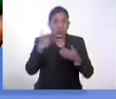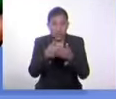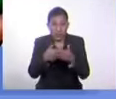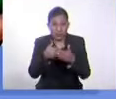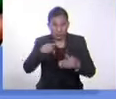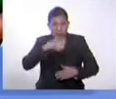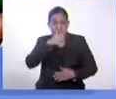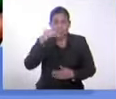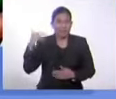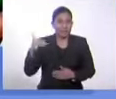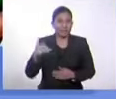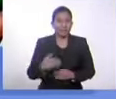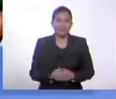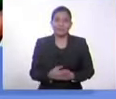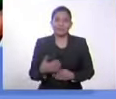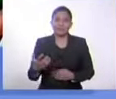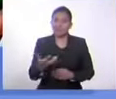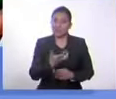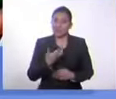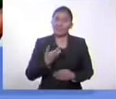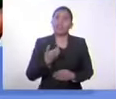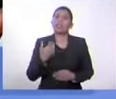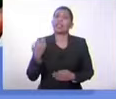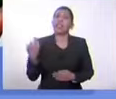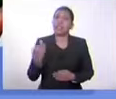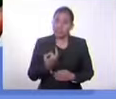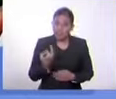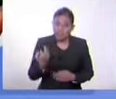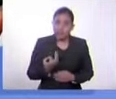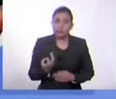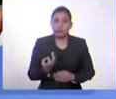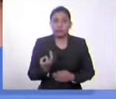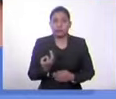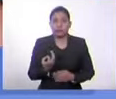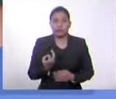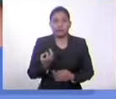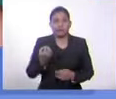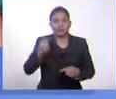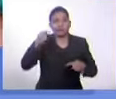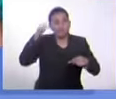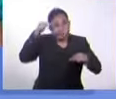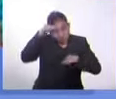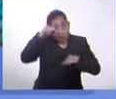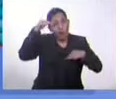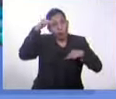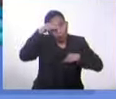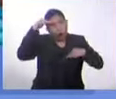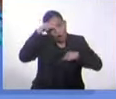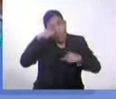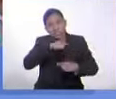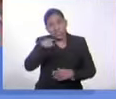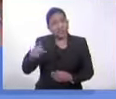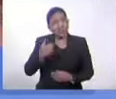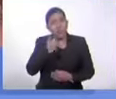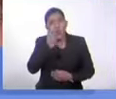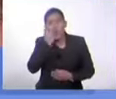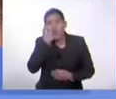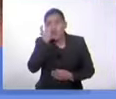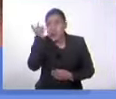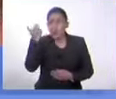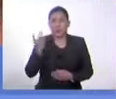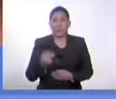país, nosotros podríamos generar conciencia en la juventud, en la adolescencia,